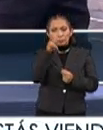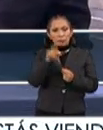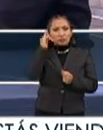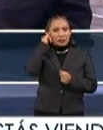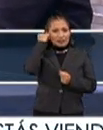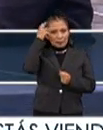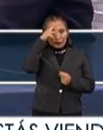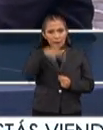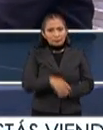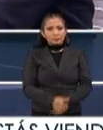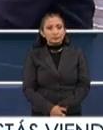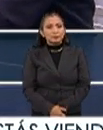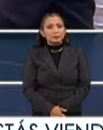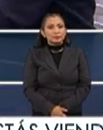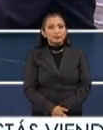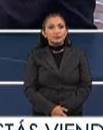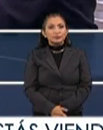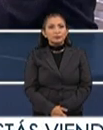Pueblos Indígenas de México.